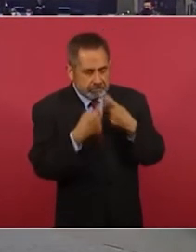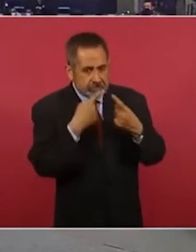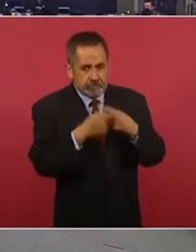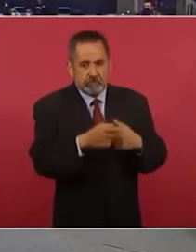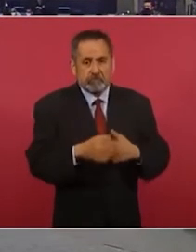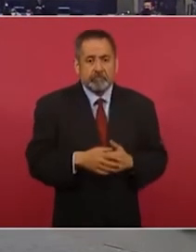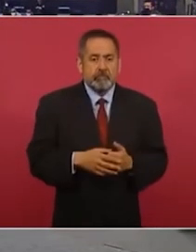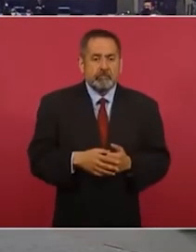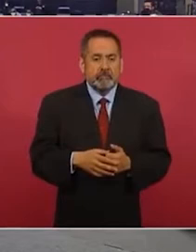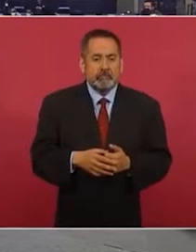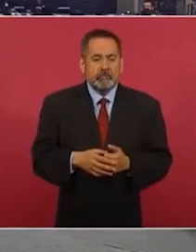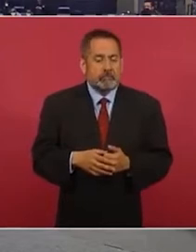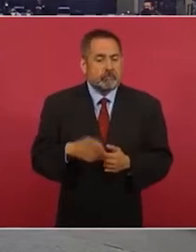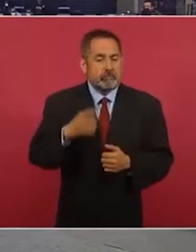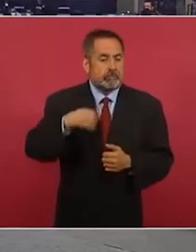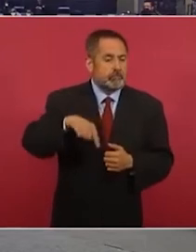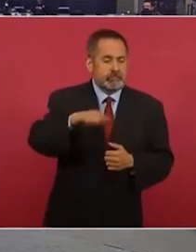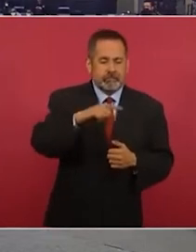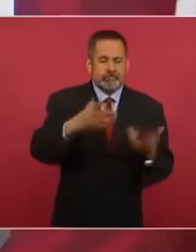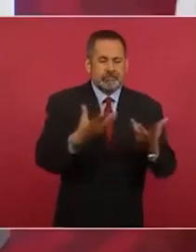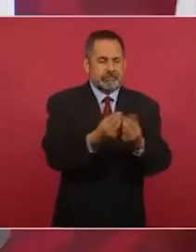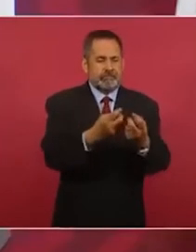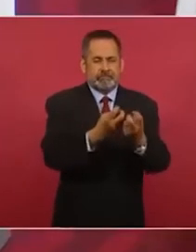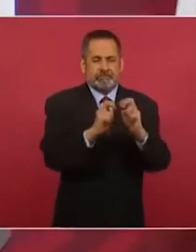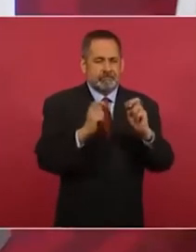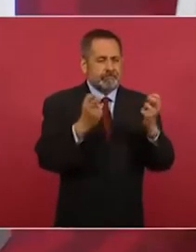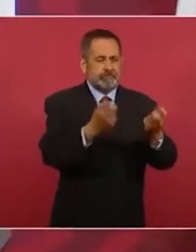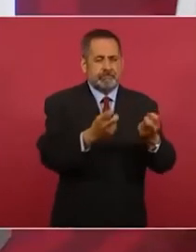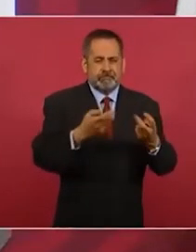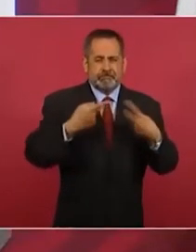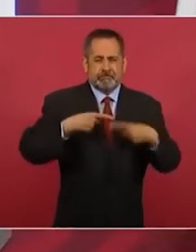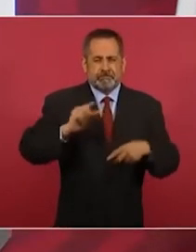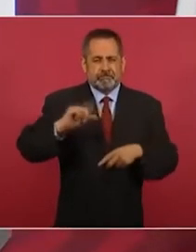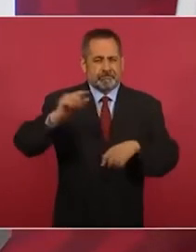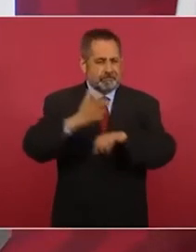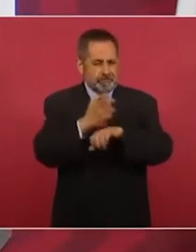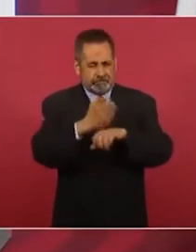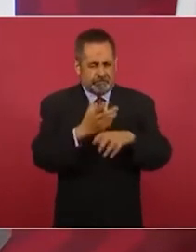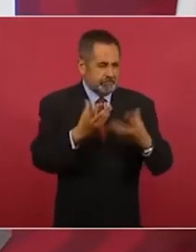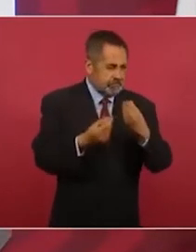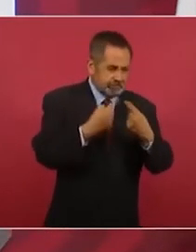con unos especialistas estadounidenses. Y